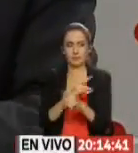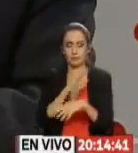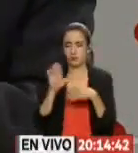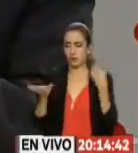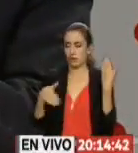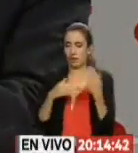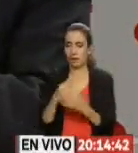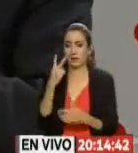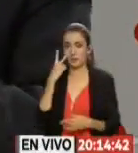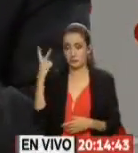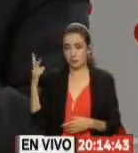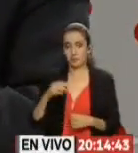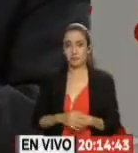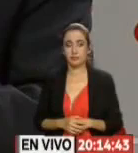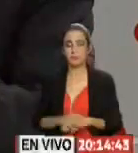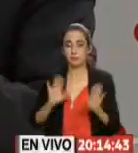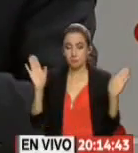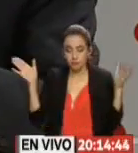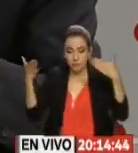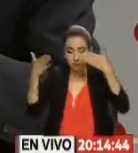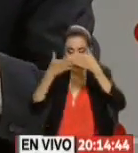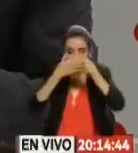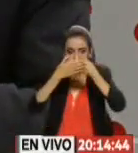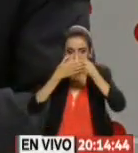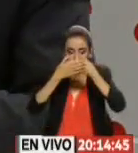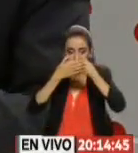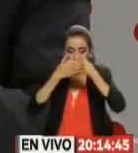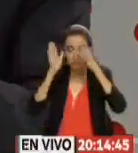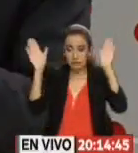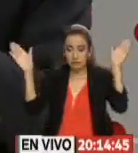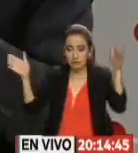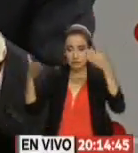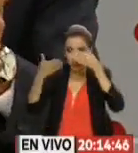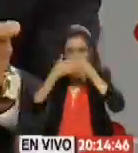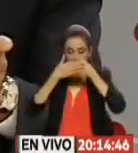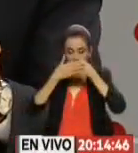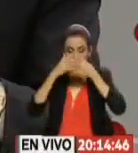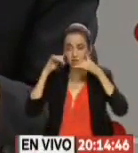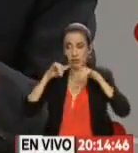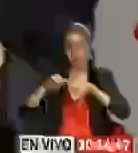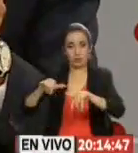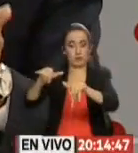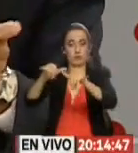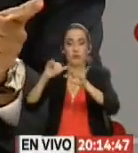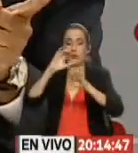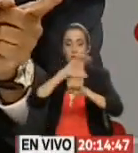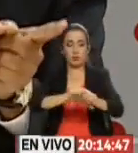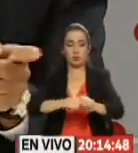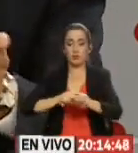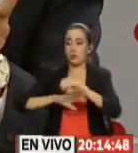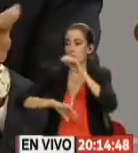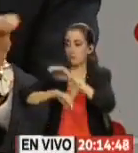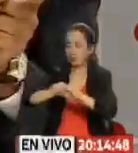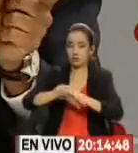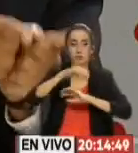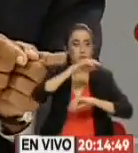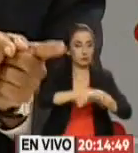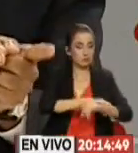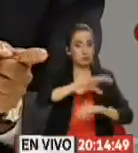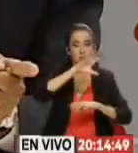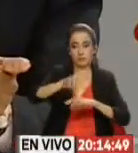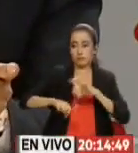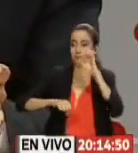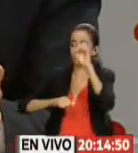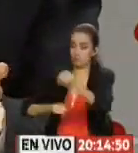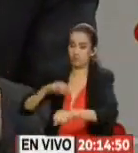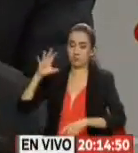visto, se encierre en sus cuatro paredes y continúe deteniendo a personas, como ha estado deteniendo a